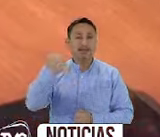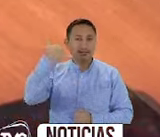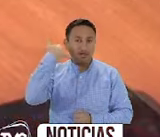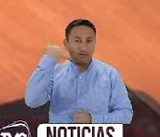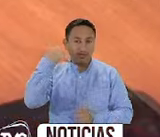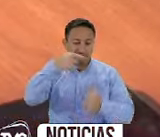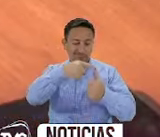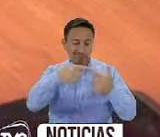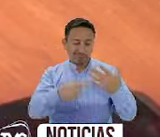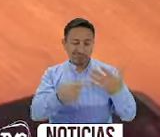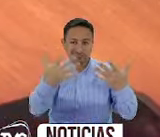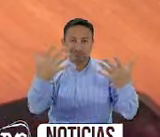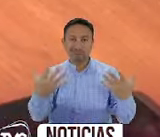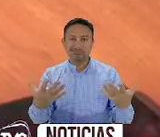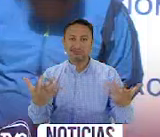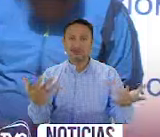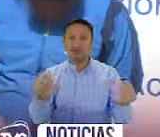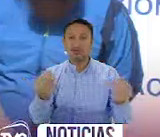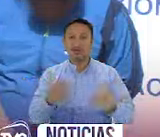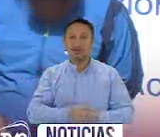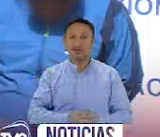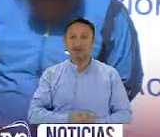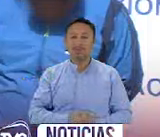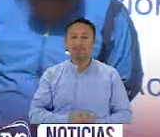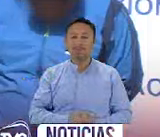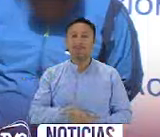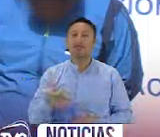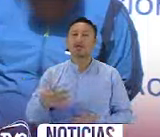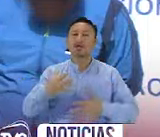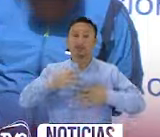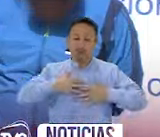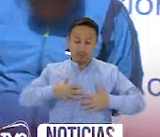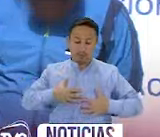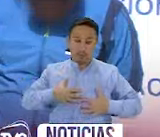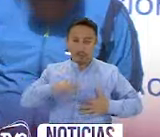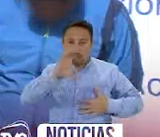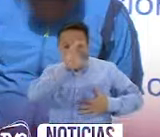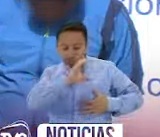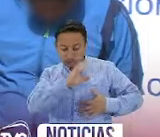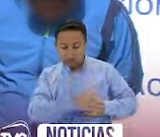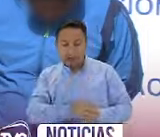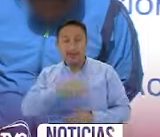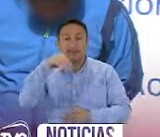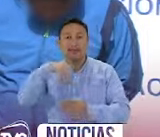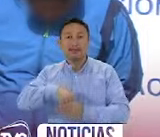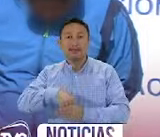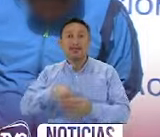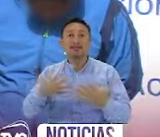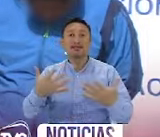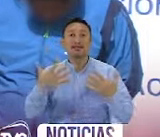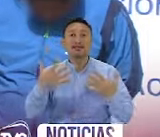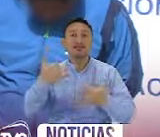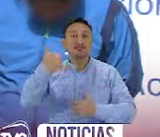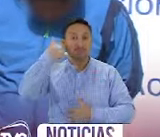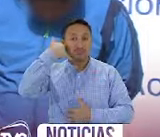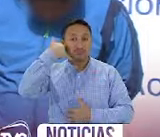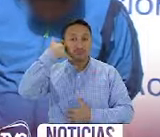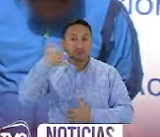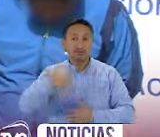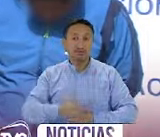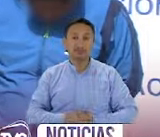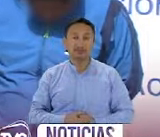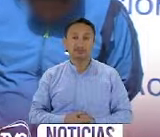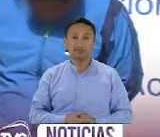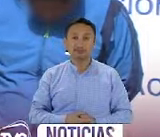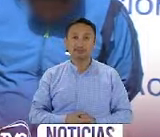pudieron justificar. Y en el momento del registro pudimos ver que en su interior él tenía 10 unidades móviles, 10 celulares, que